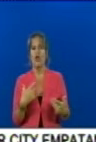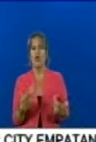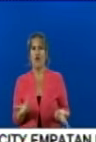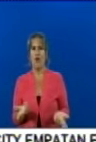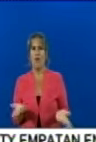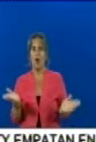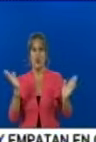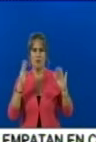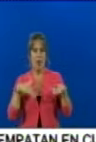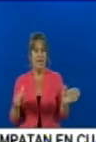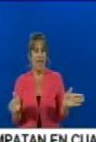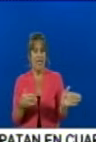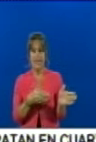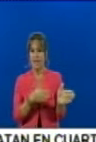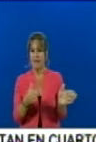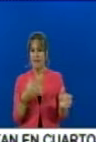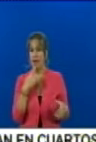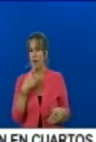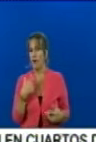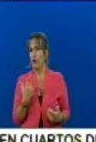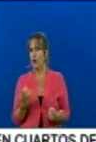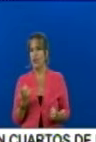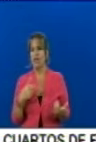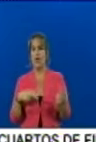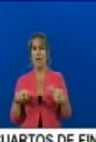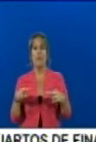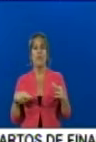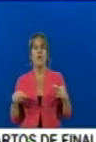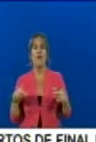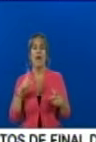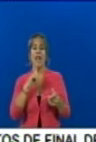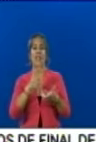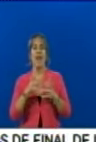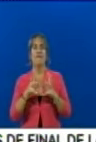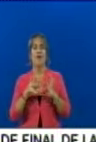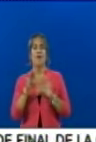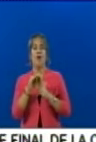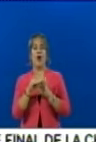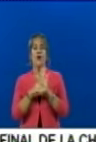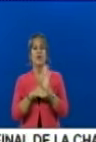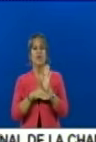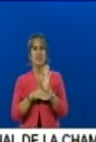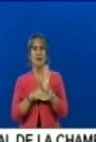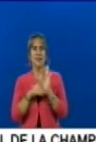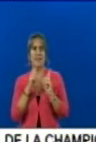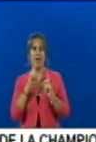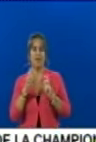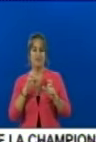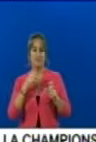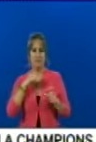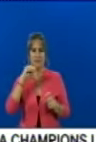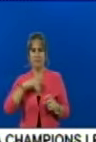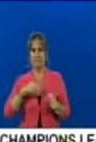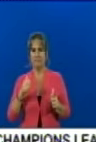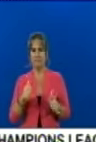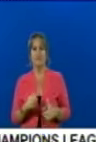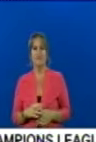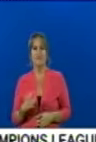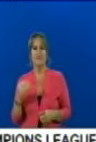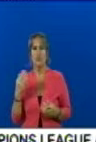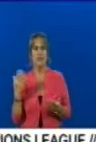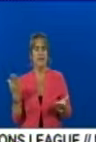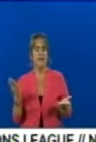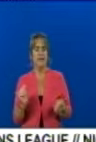hay indisciplina, y por lo tanto haya que buscar todas las medidas organizativas para que la población se sienta satisfecha. Muchísimas